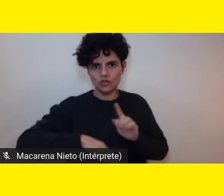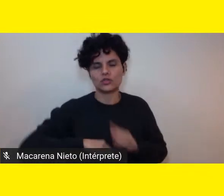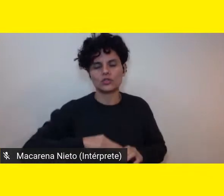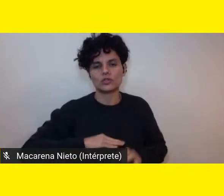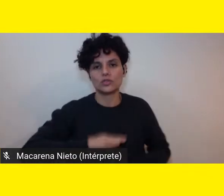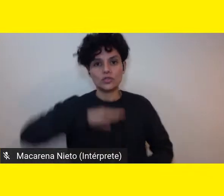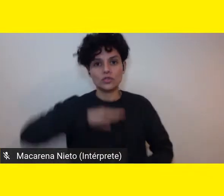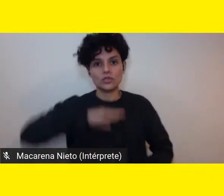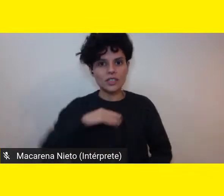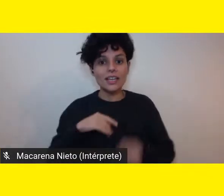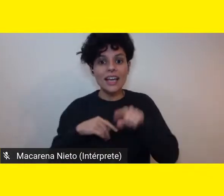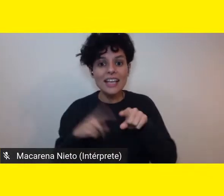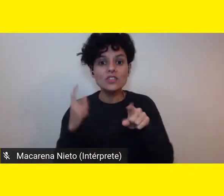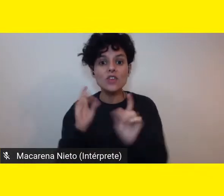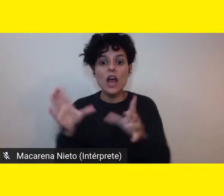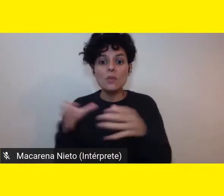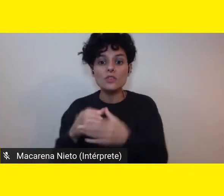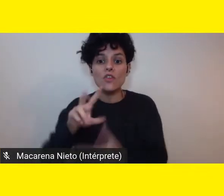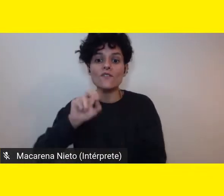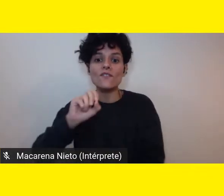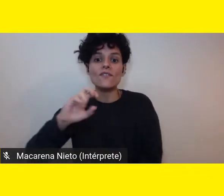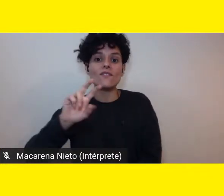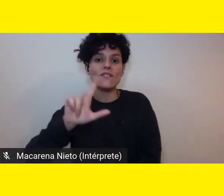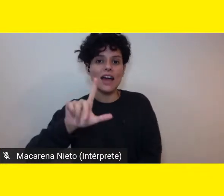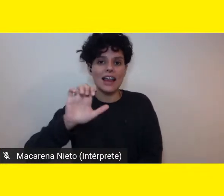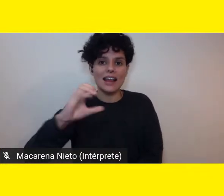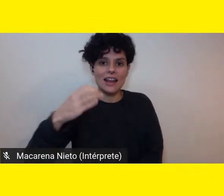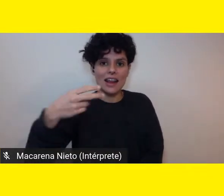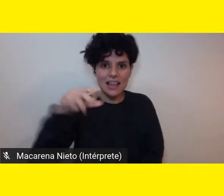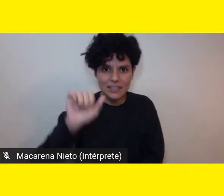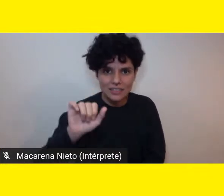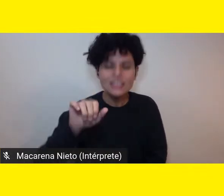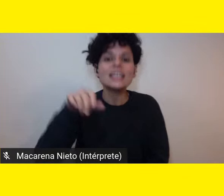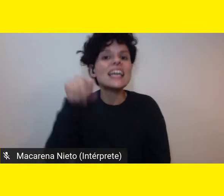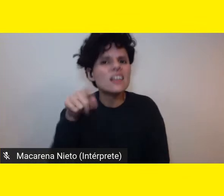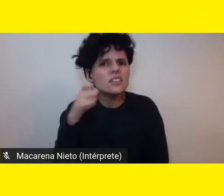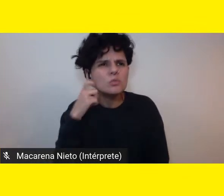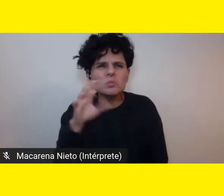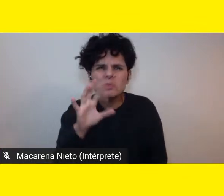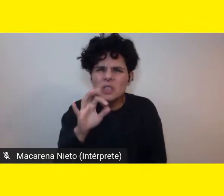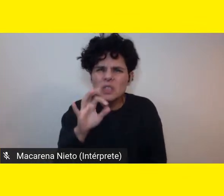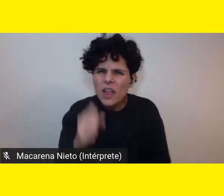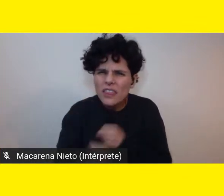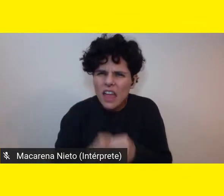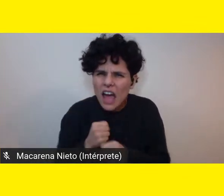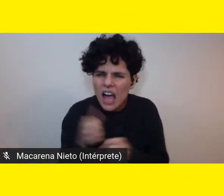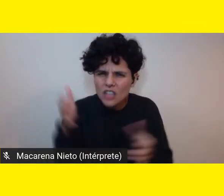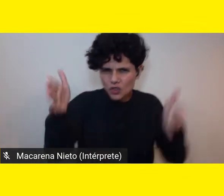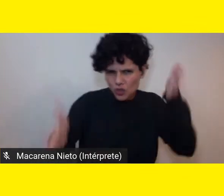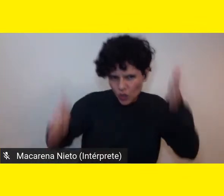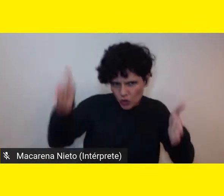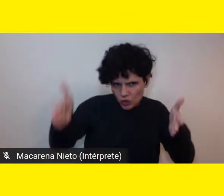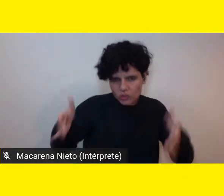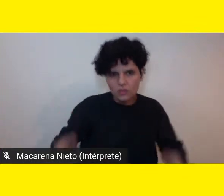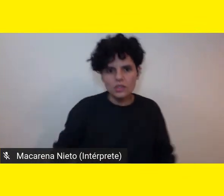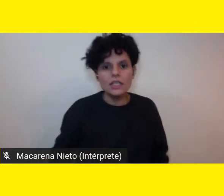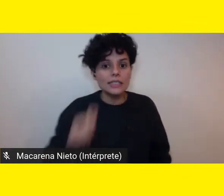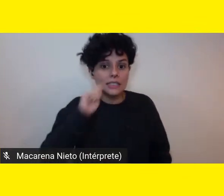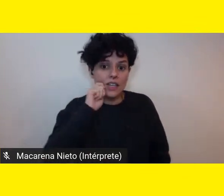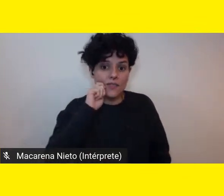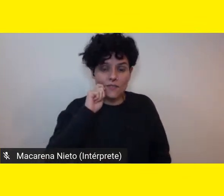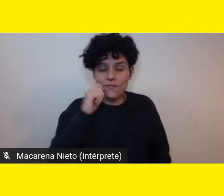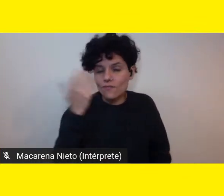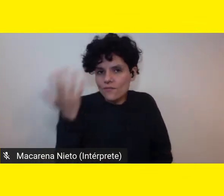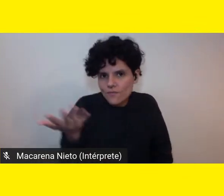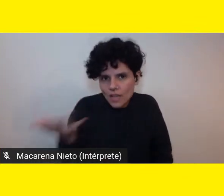están afectos a un decreto de 50 años. Entonces, claro, la justicia eventualmente, porque lo permite el Código de